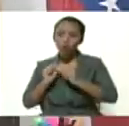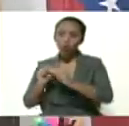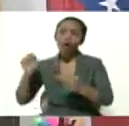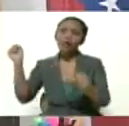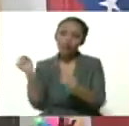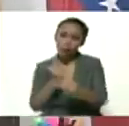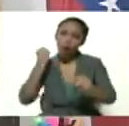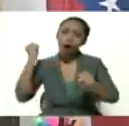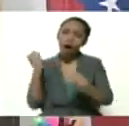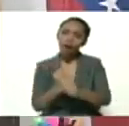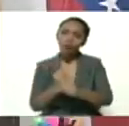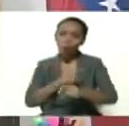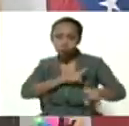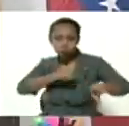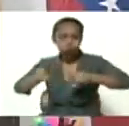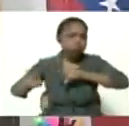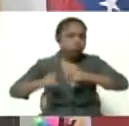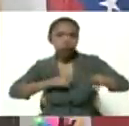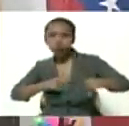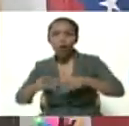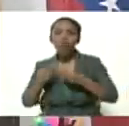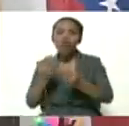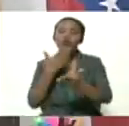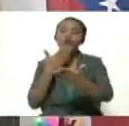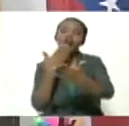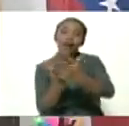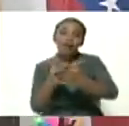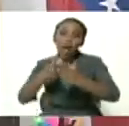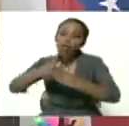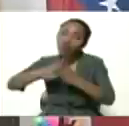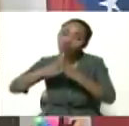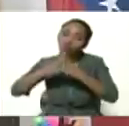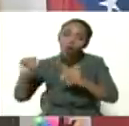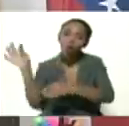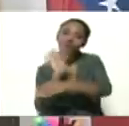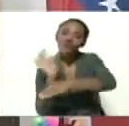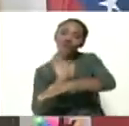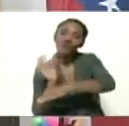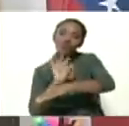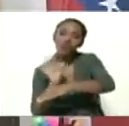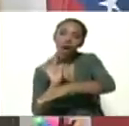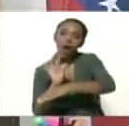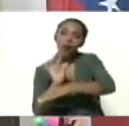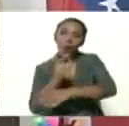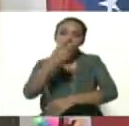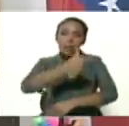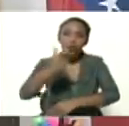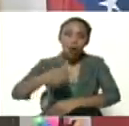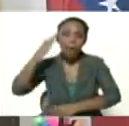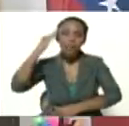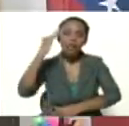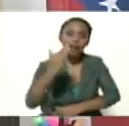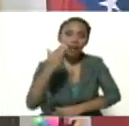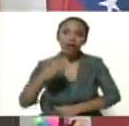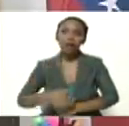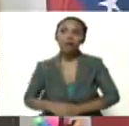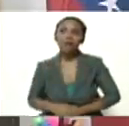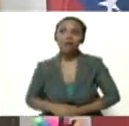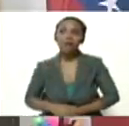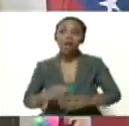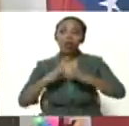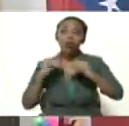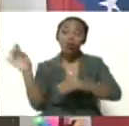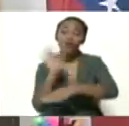trabajando, coordinando. Le doy las gracias a todos los funcionarios civiles, militares, todos